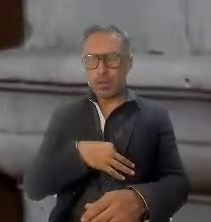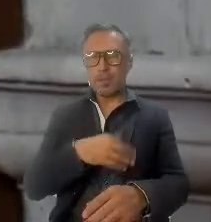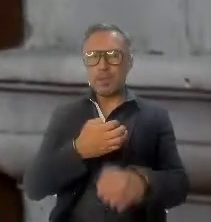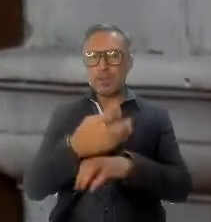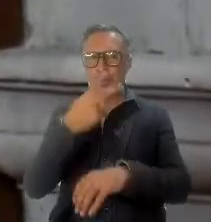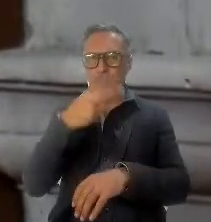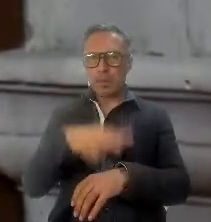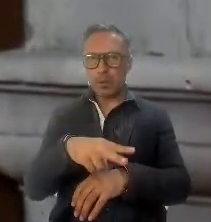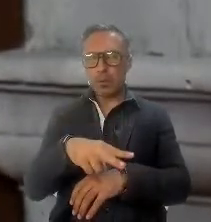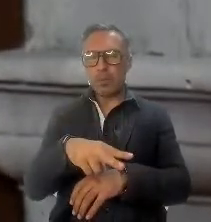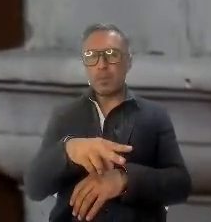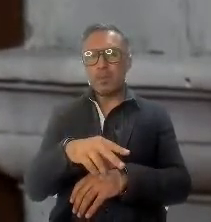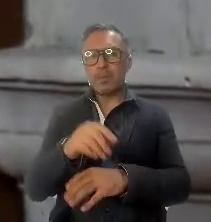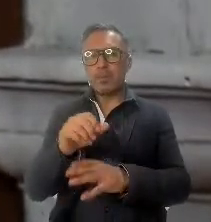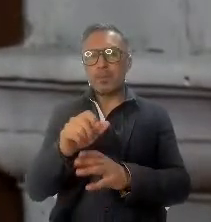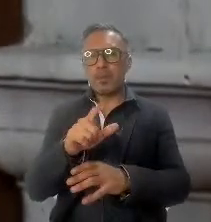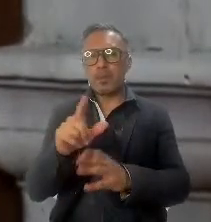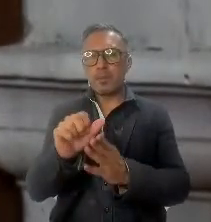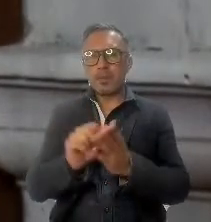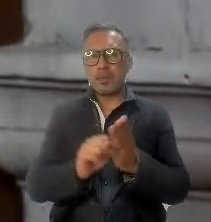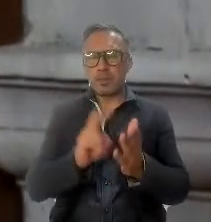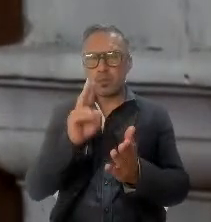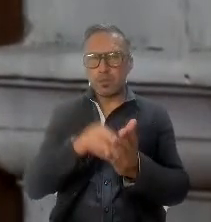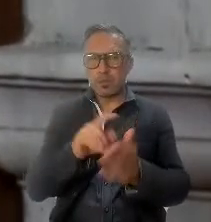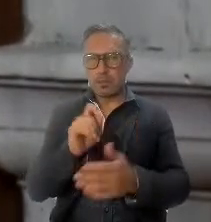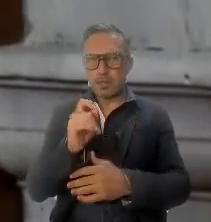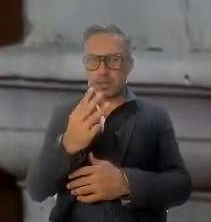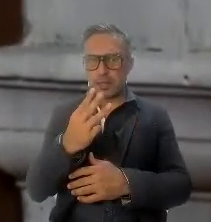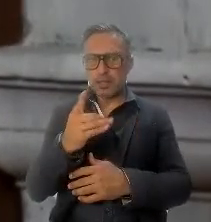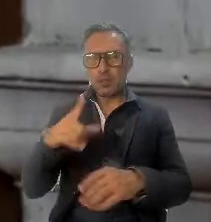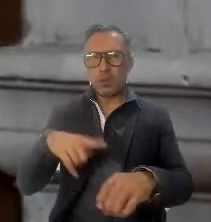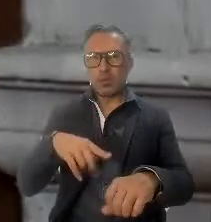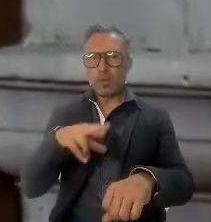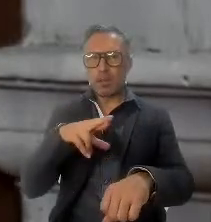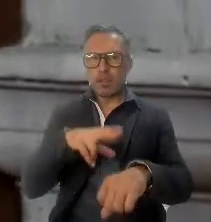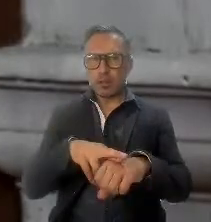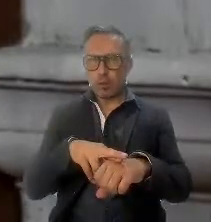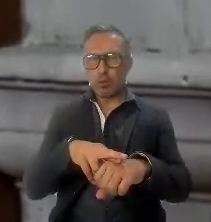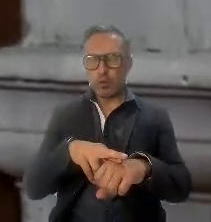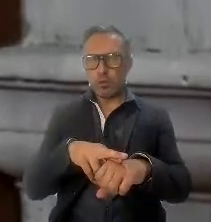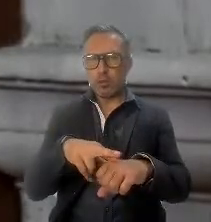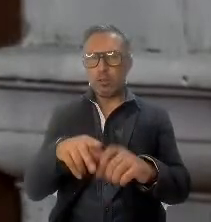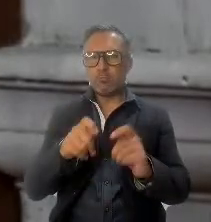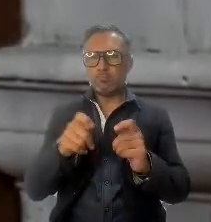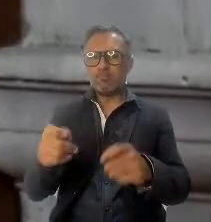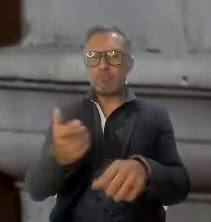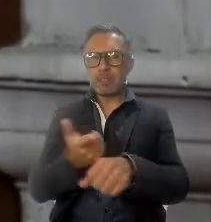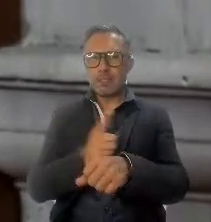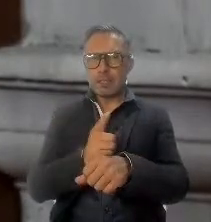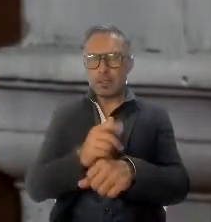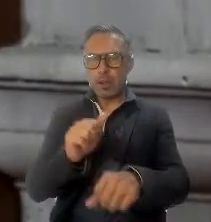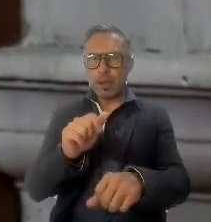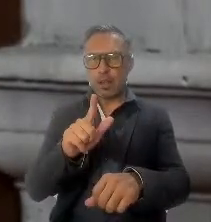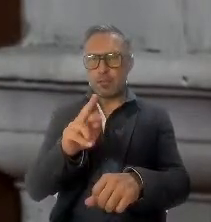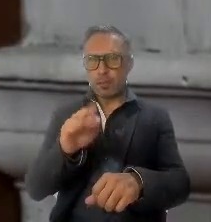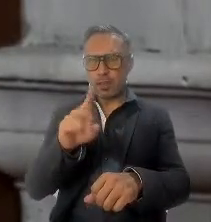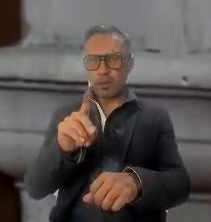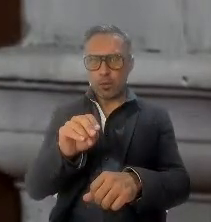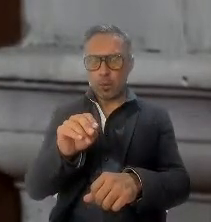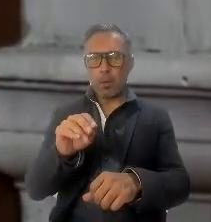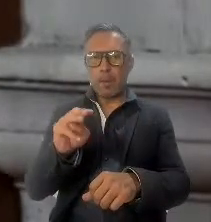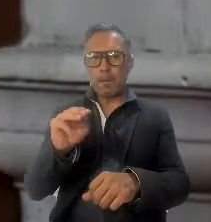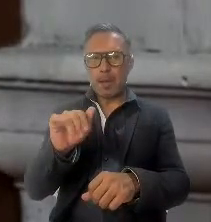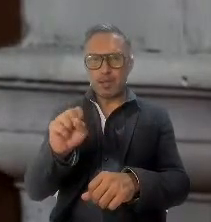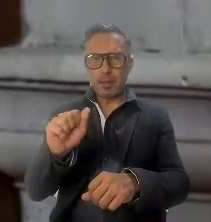mes del 2023, gobernador constitucional del Estado de México, licenciado Alfredo del Mazo Maza. Solicito